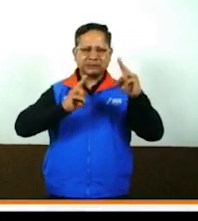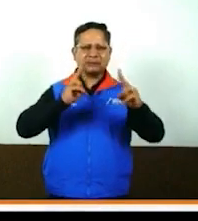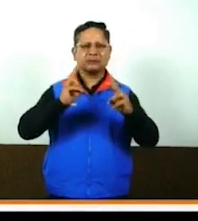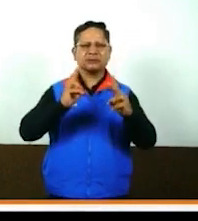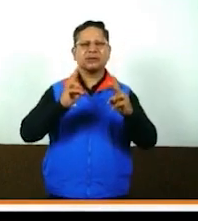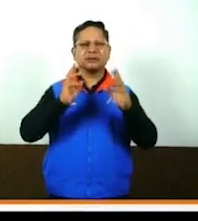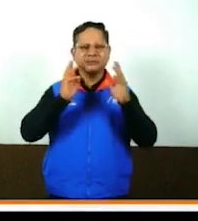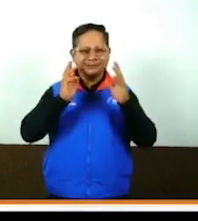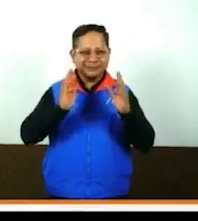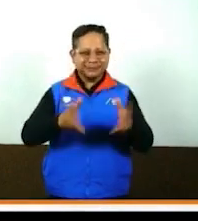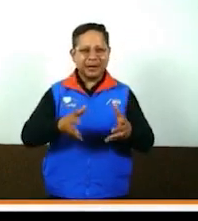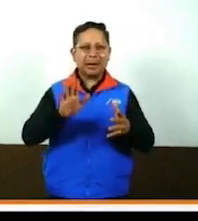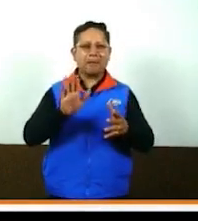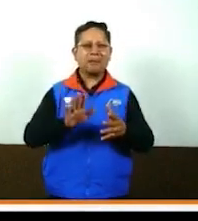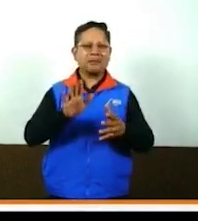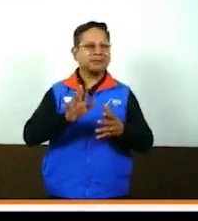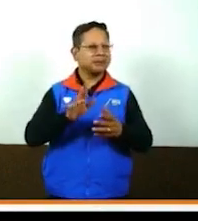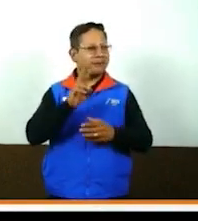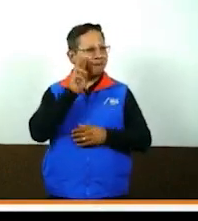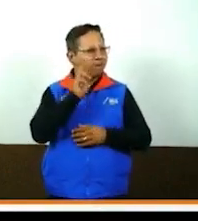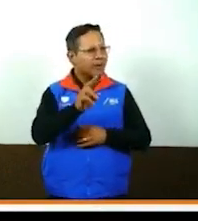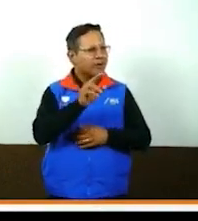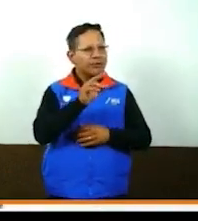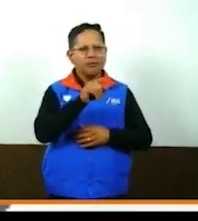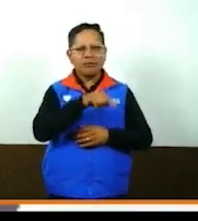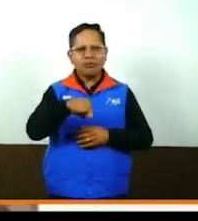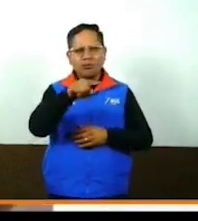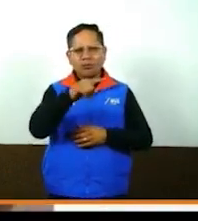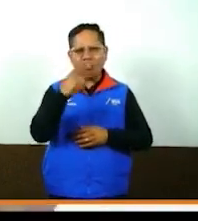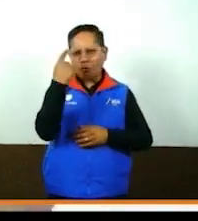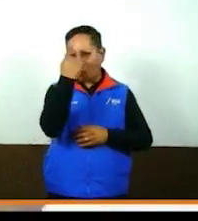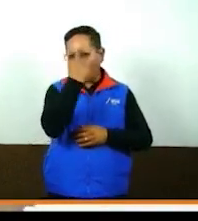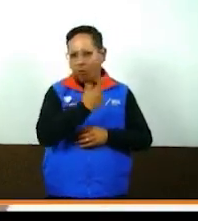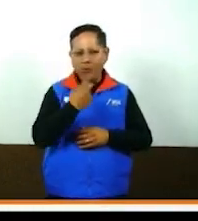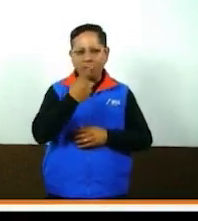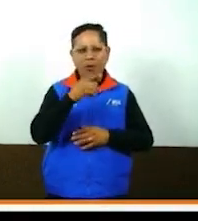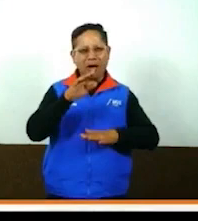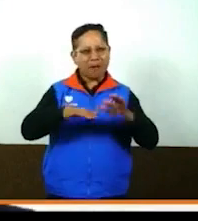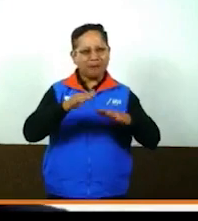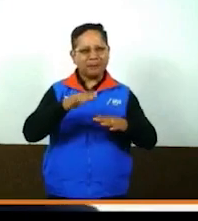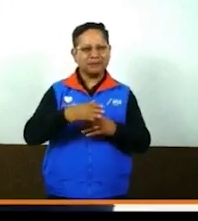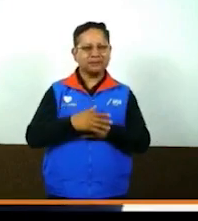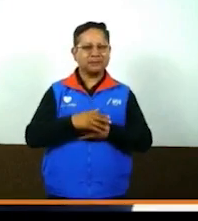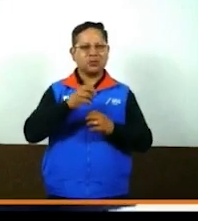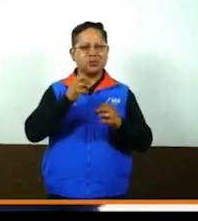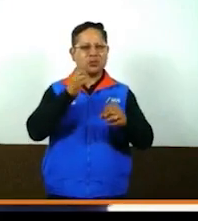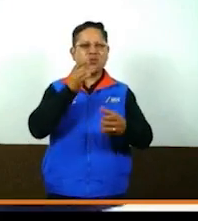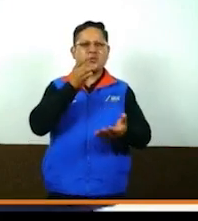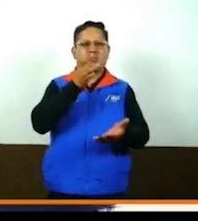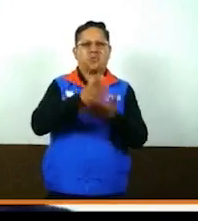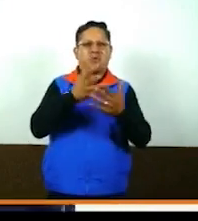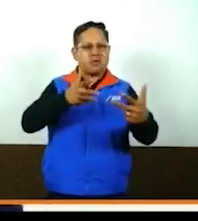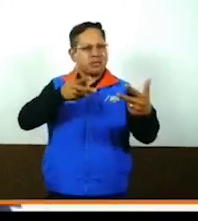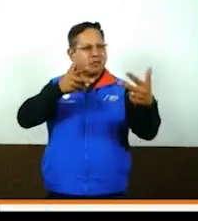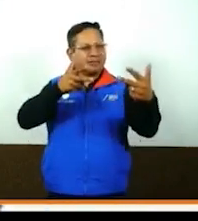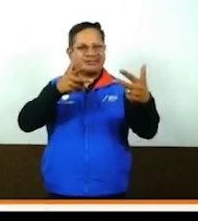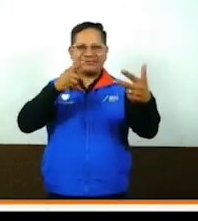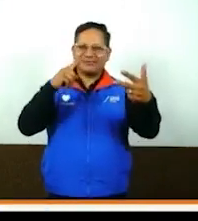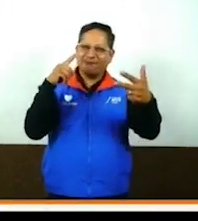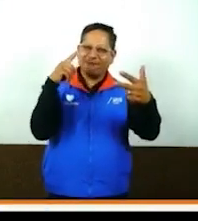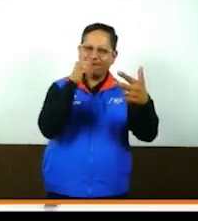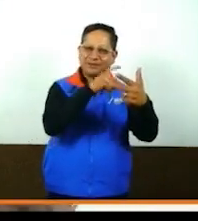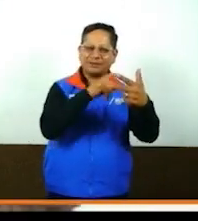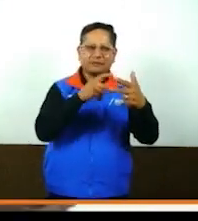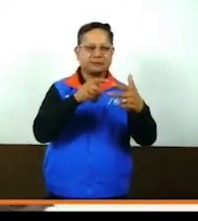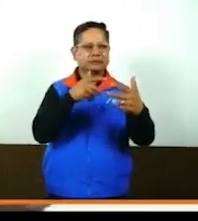ya nos surgía en términos de ver los rostros en vez de hacerlo en digital. Ha sido difícil que